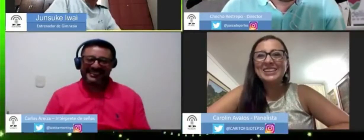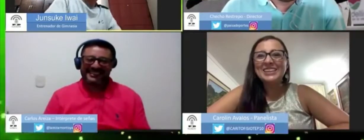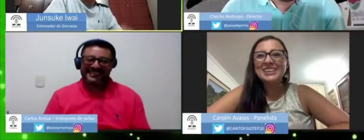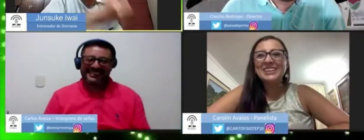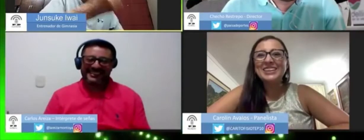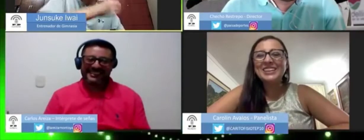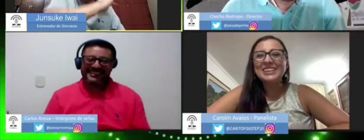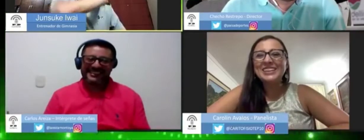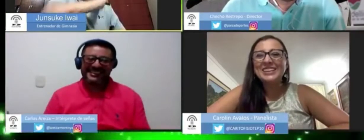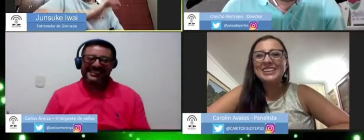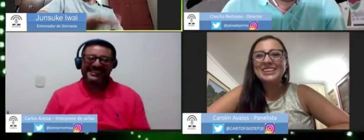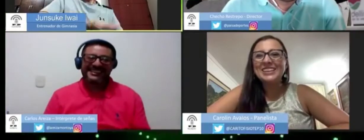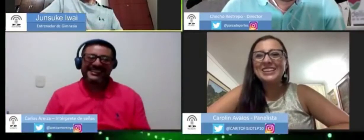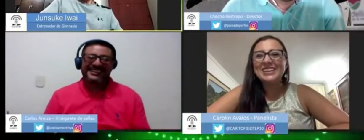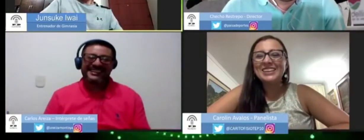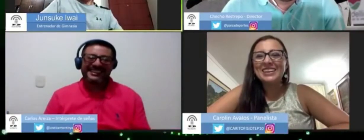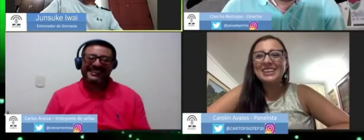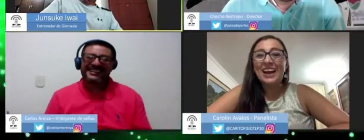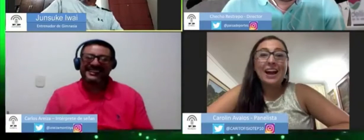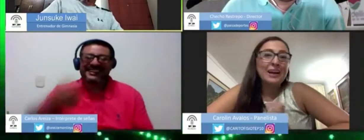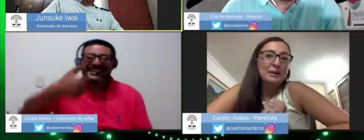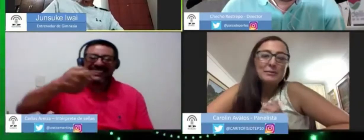Pero un momentito nomás, ¿eh?